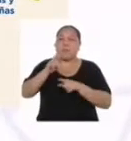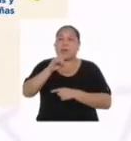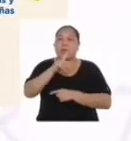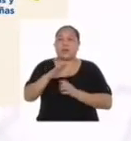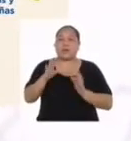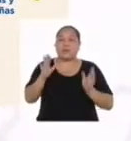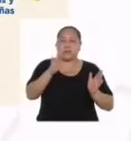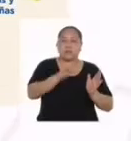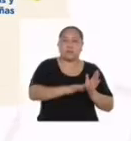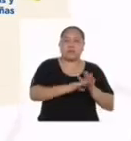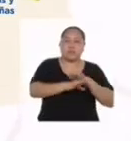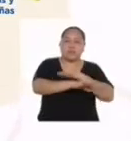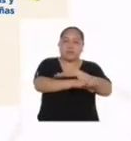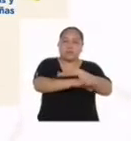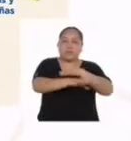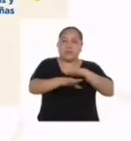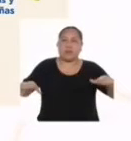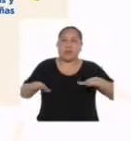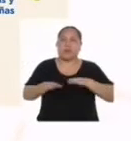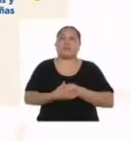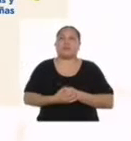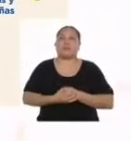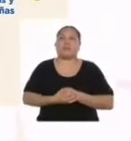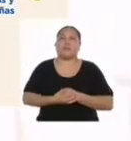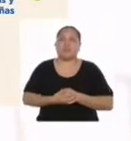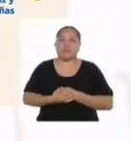baja, las tierras planas.